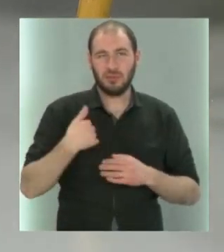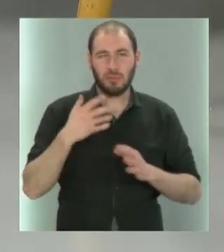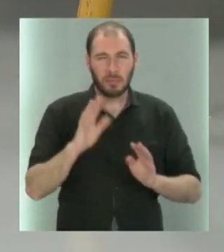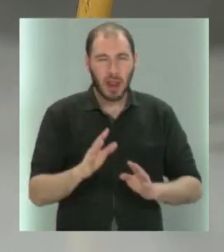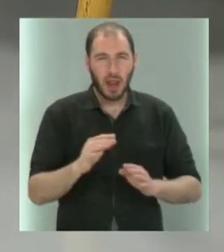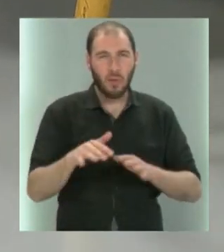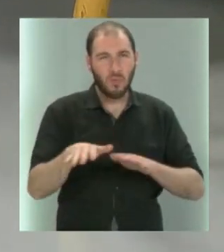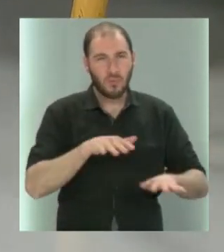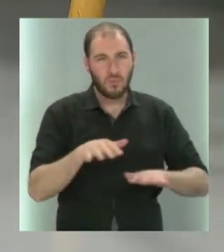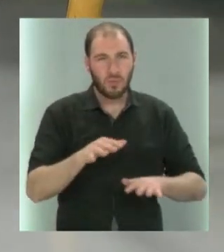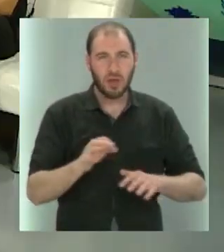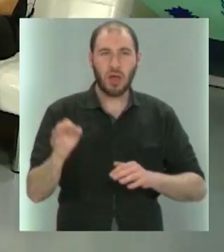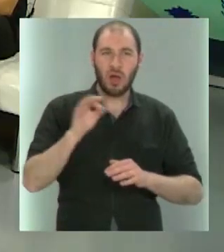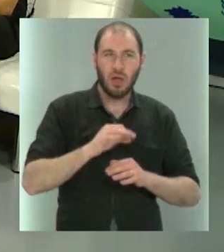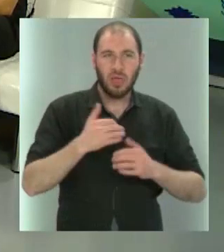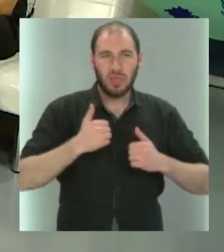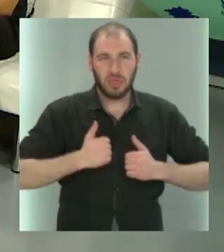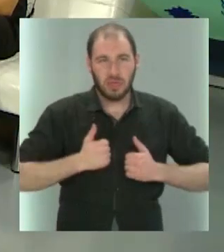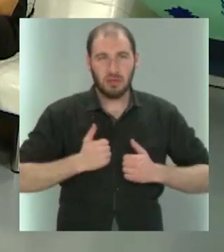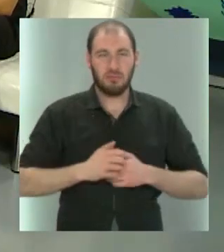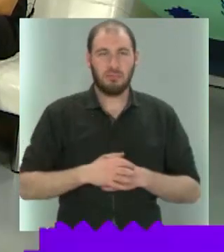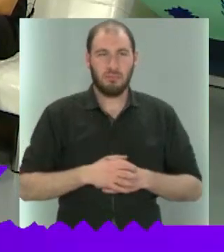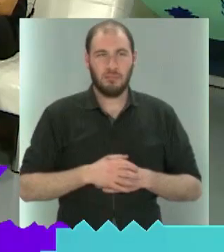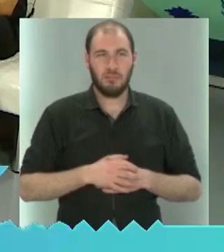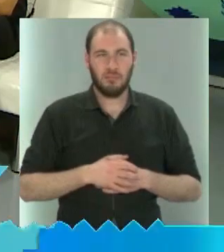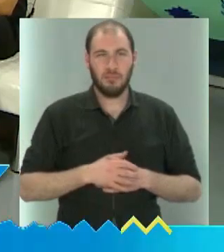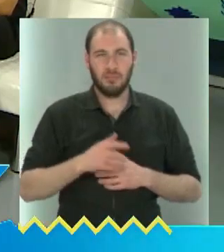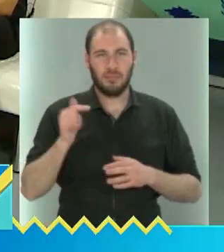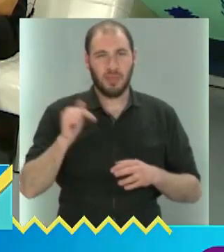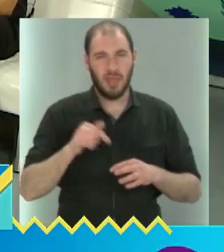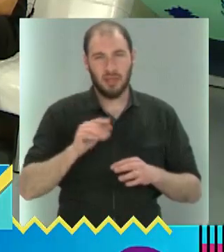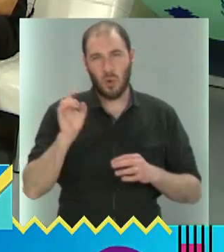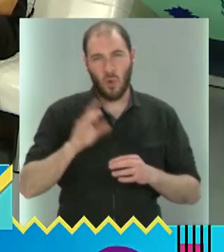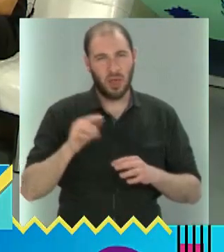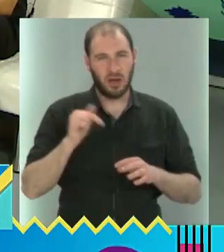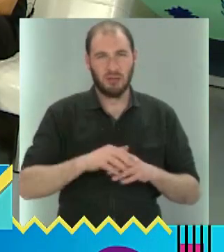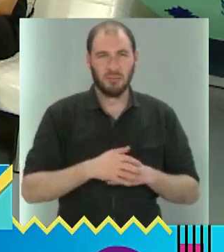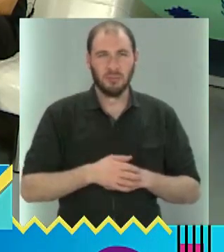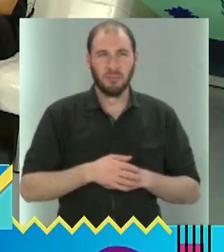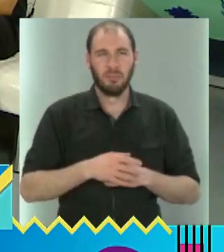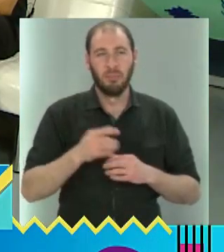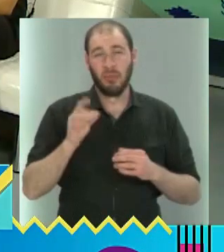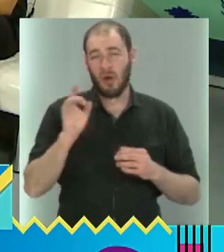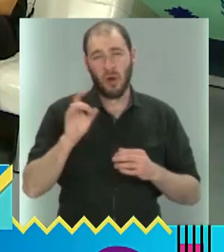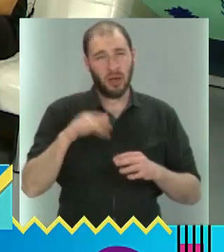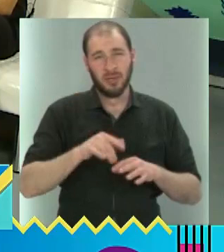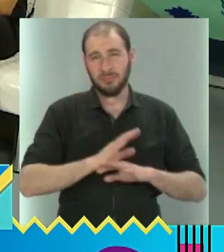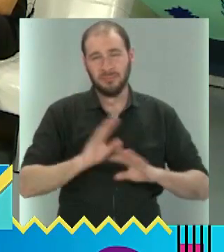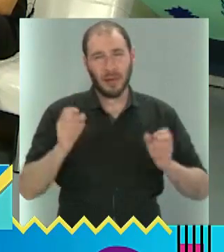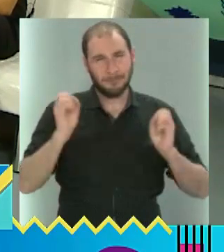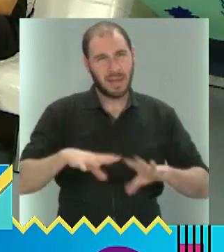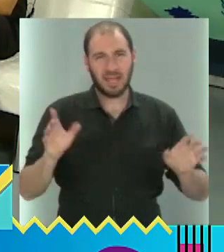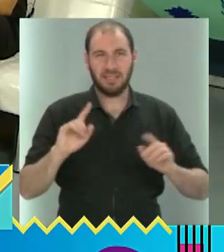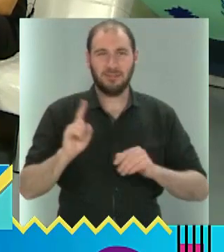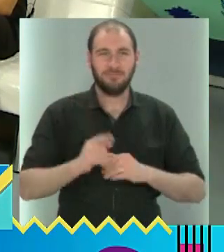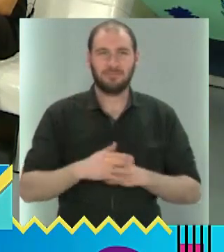preparado para moverme o en descanso, ¿no? Bien. Entonces, bueno, eso es simplemente, no es mayor magia ni nada de